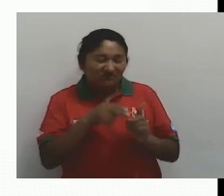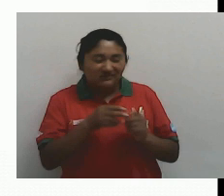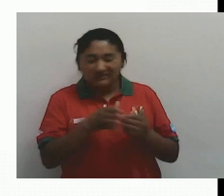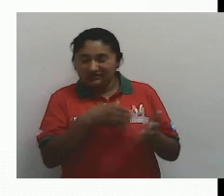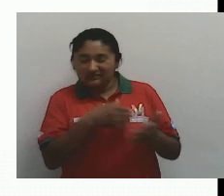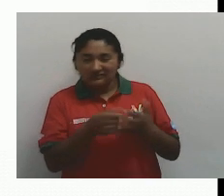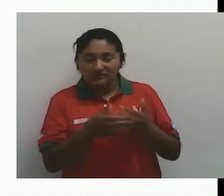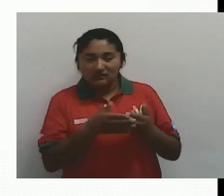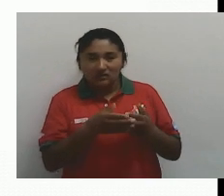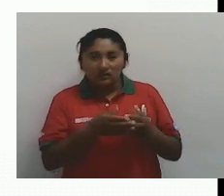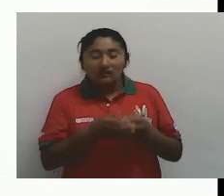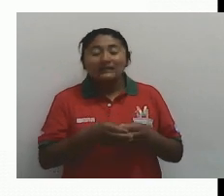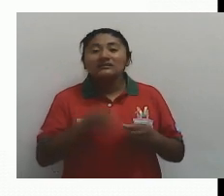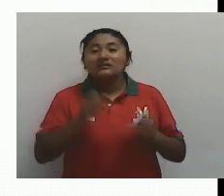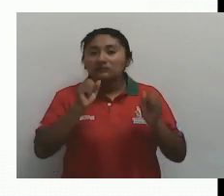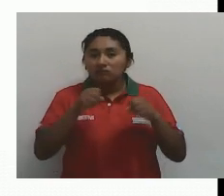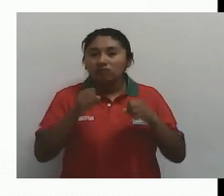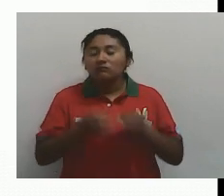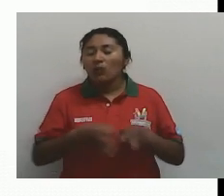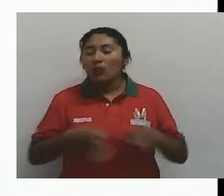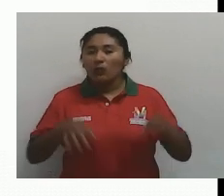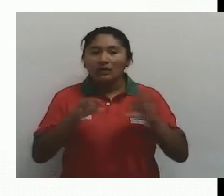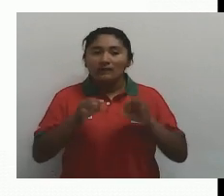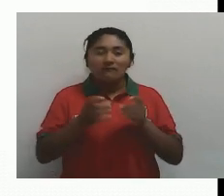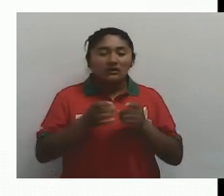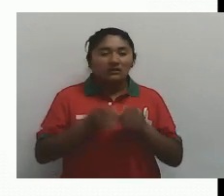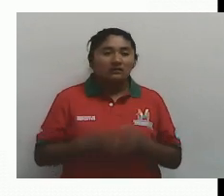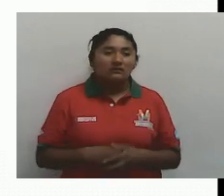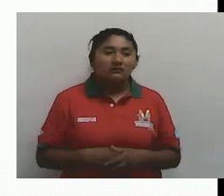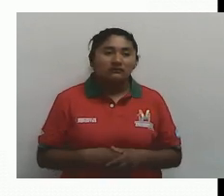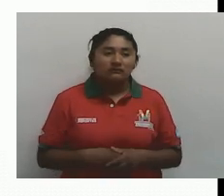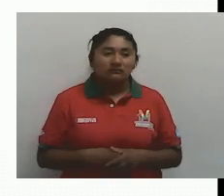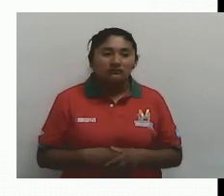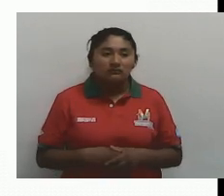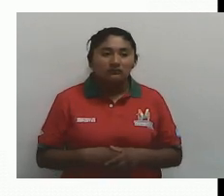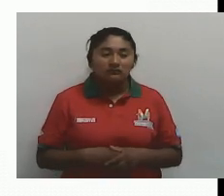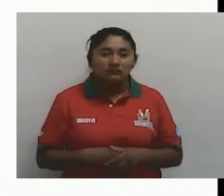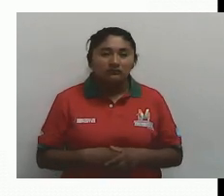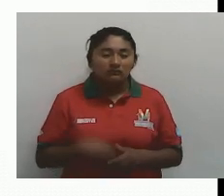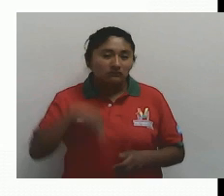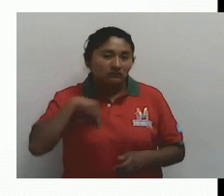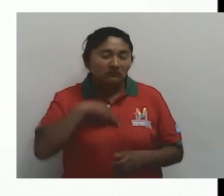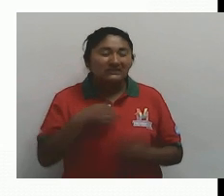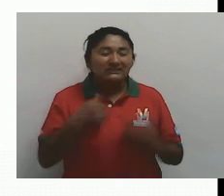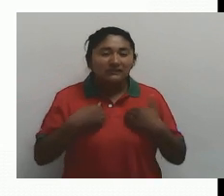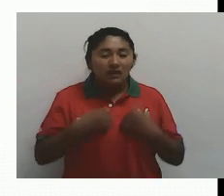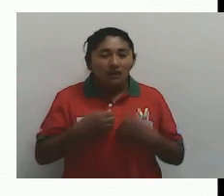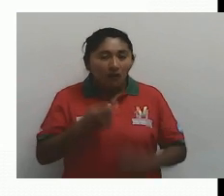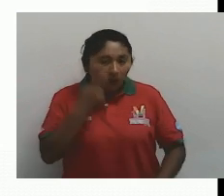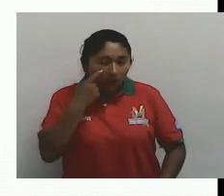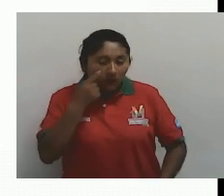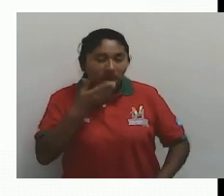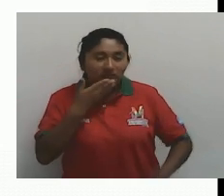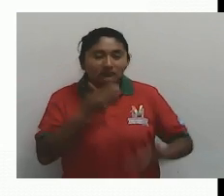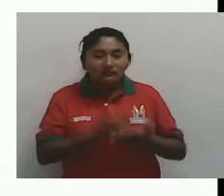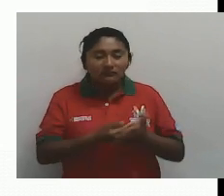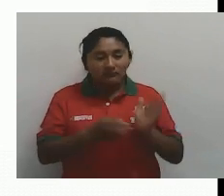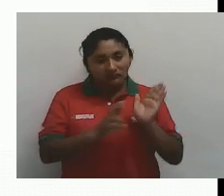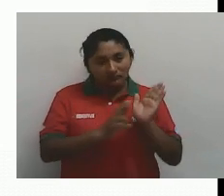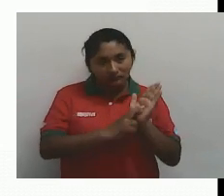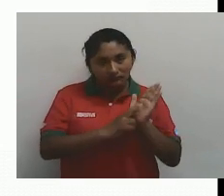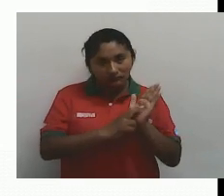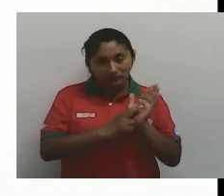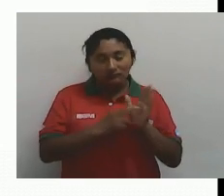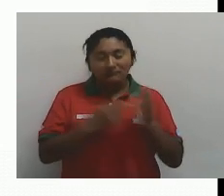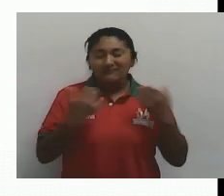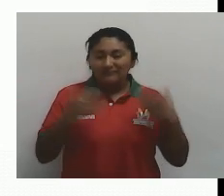se podrían evitar si nosotros tomáramos en cuenta y tendríamos el conocimiento del reglamento que está abierto ahora por el